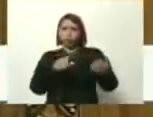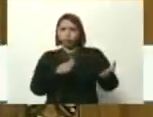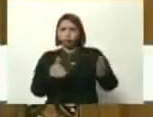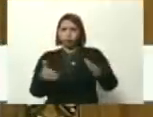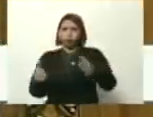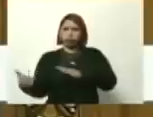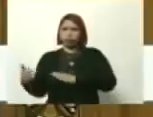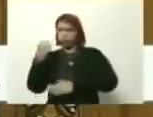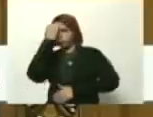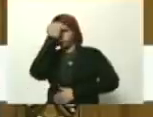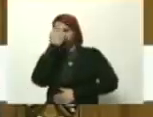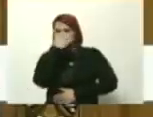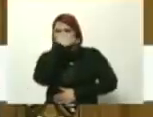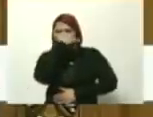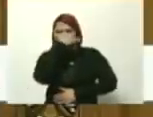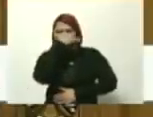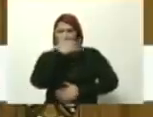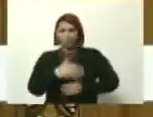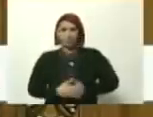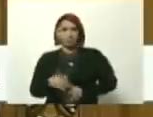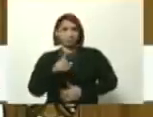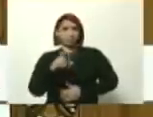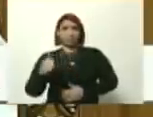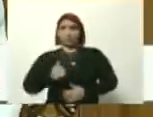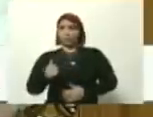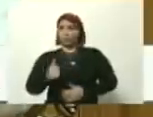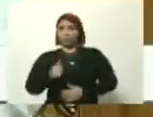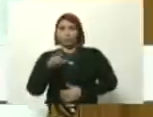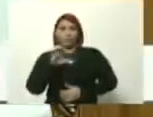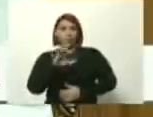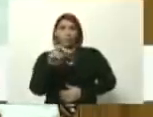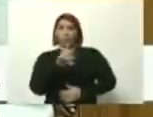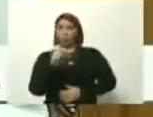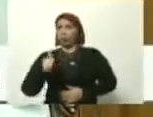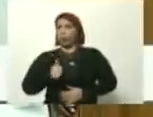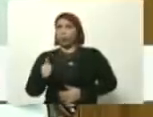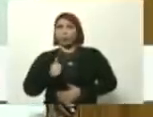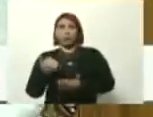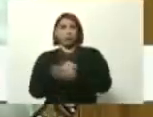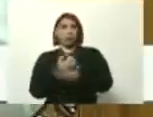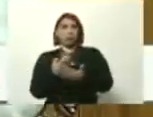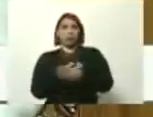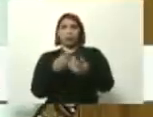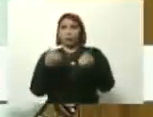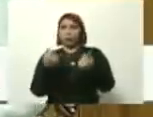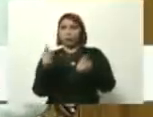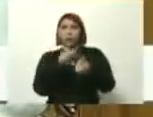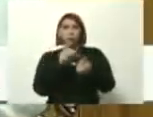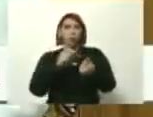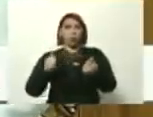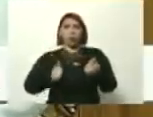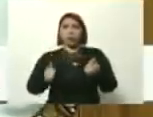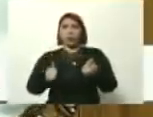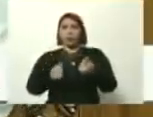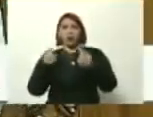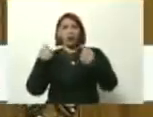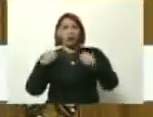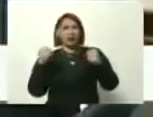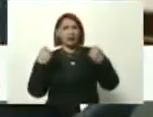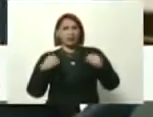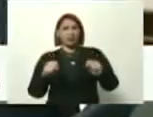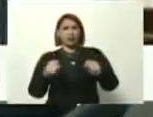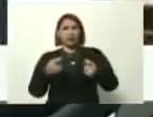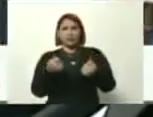y criminal. No es cualquier país, no es cualquier economía, no es cualquier ejercicio fiscal ni